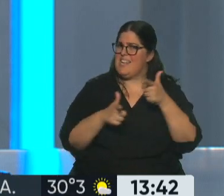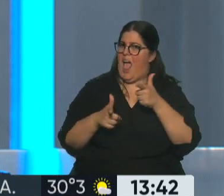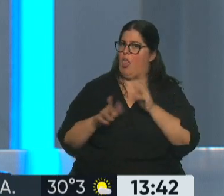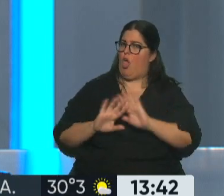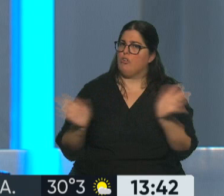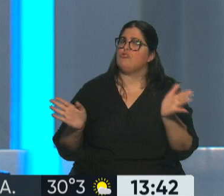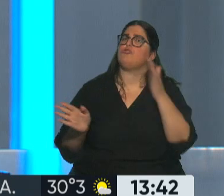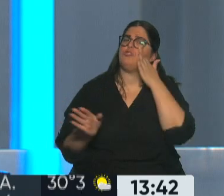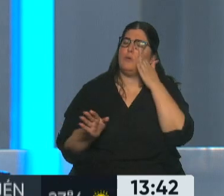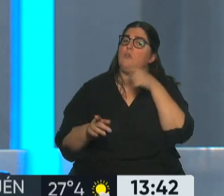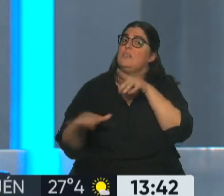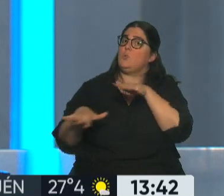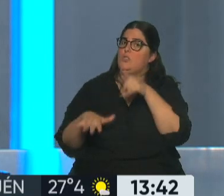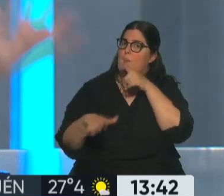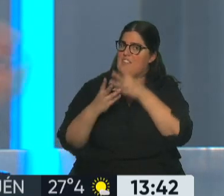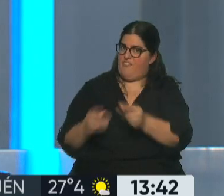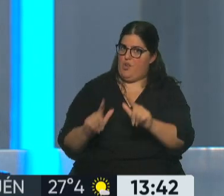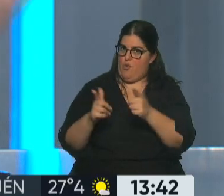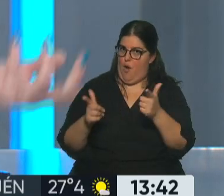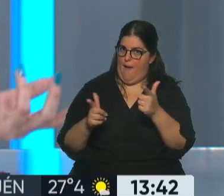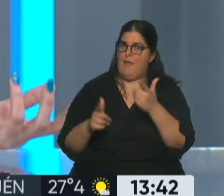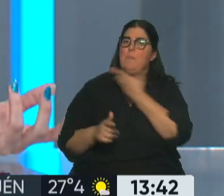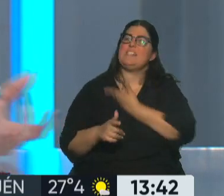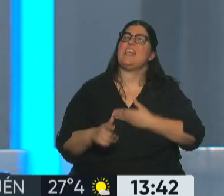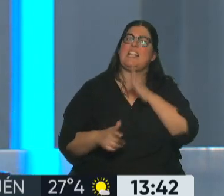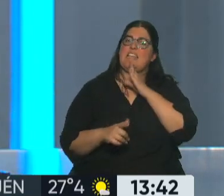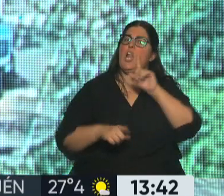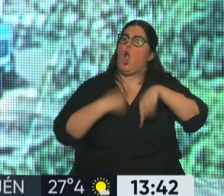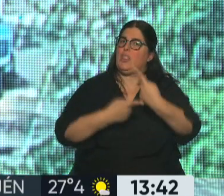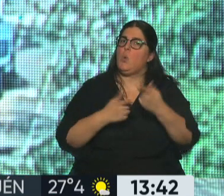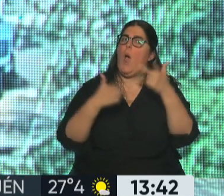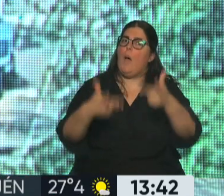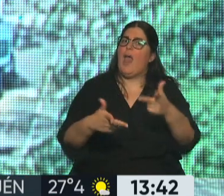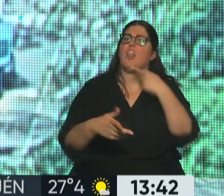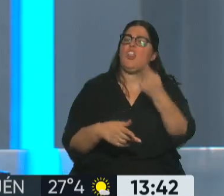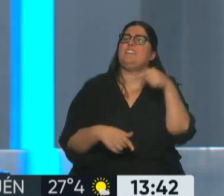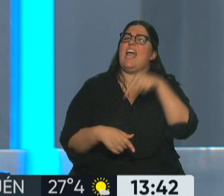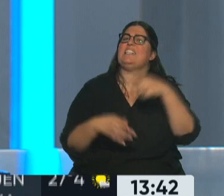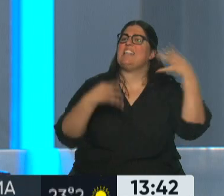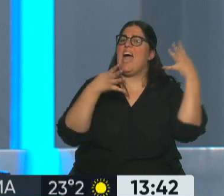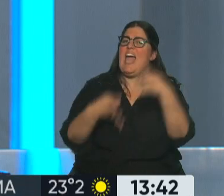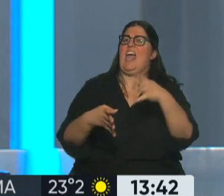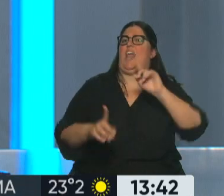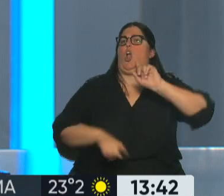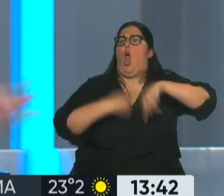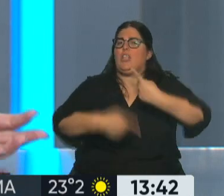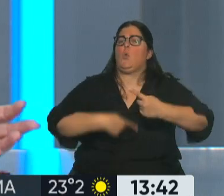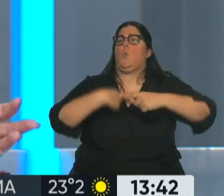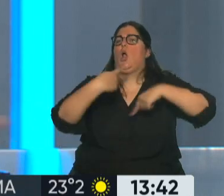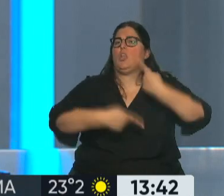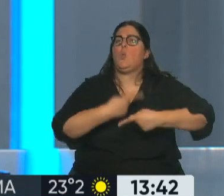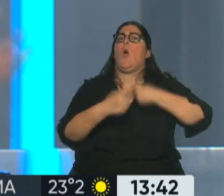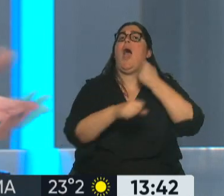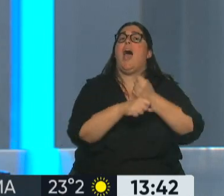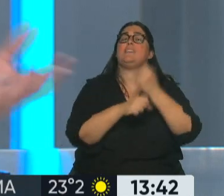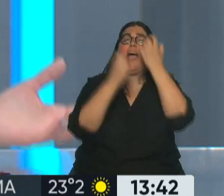situación que también no parece tener fin Porque además un netanyahu que continúa diciendo que esta guerra Va a continuar hasta que terminen